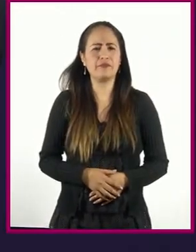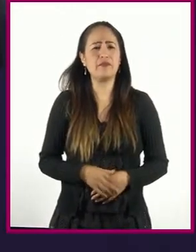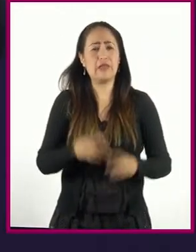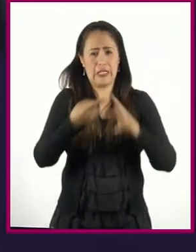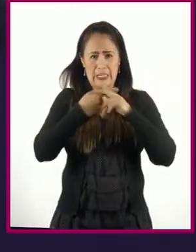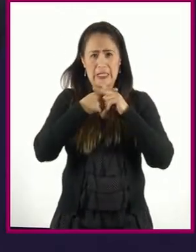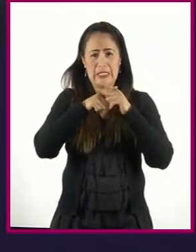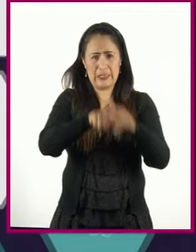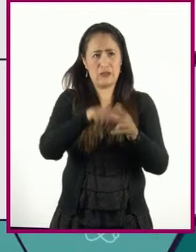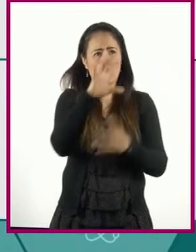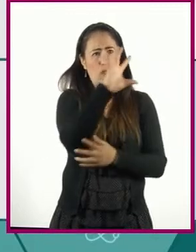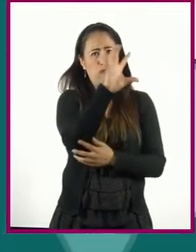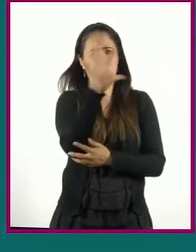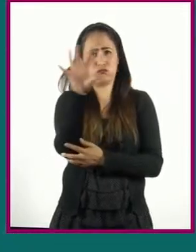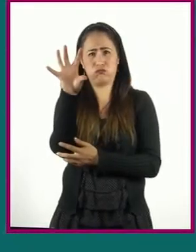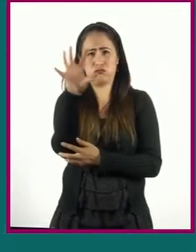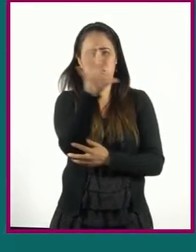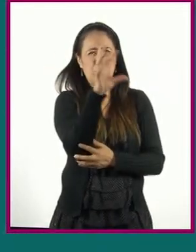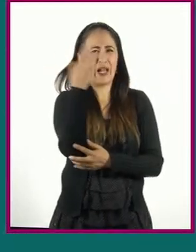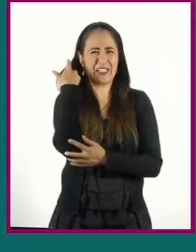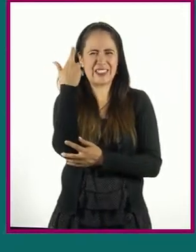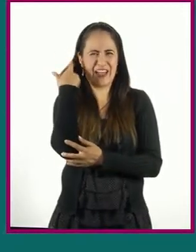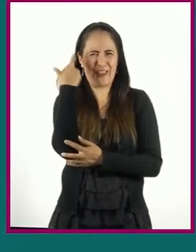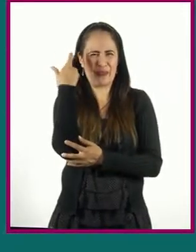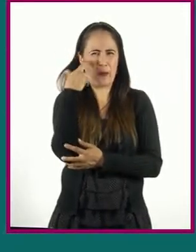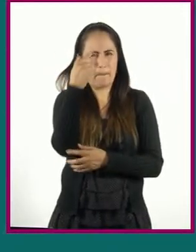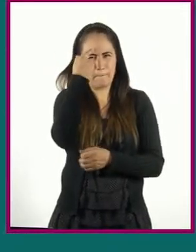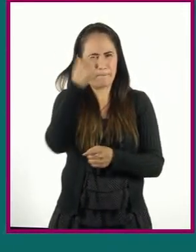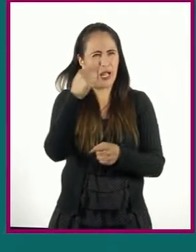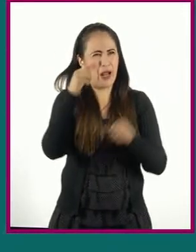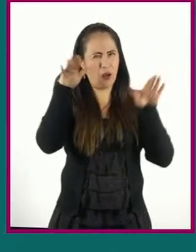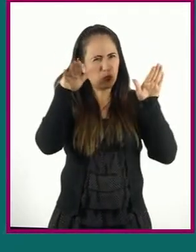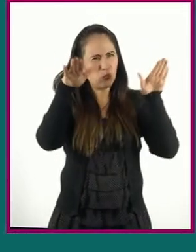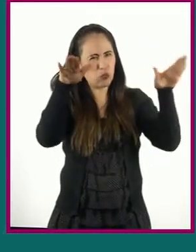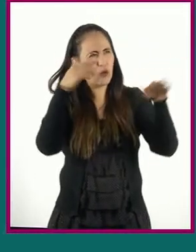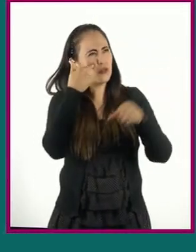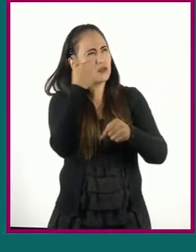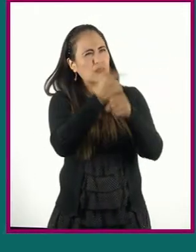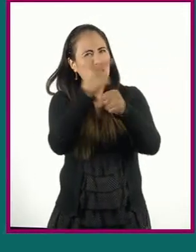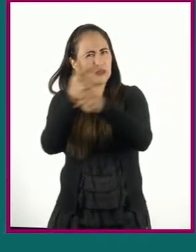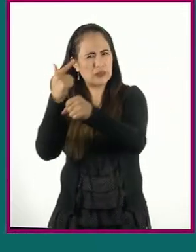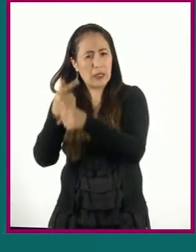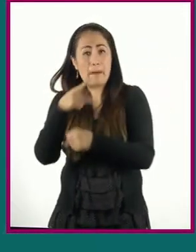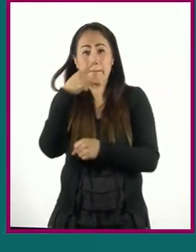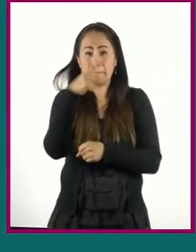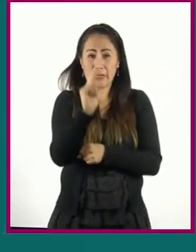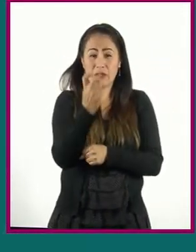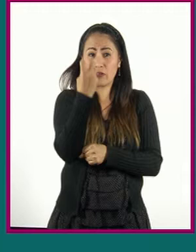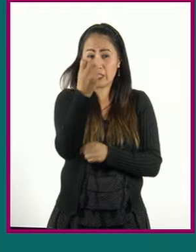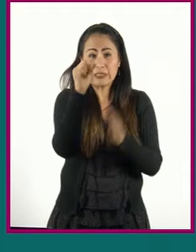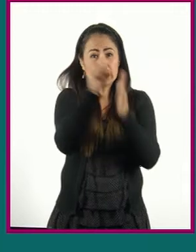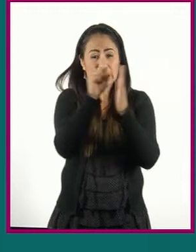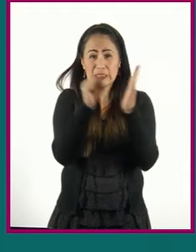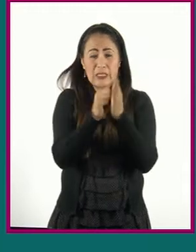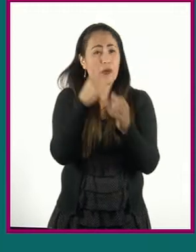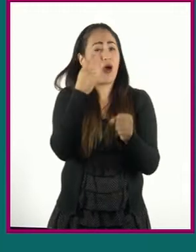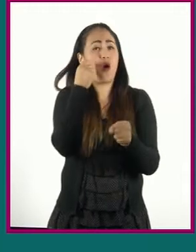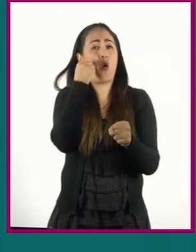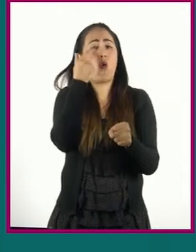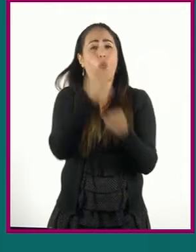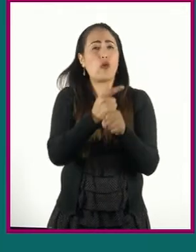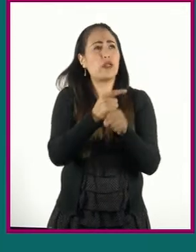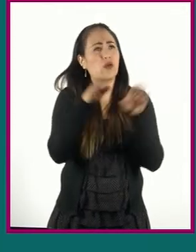de estaciones de radio para detectar aviones. Sin embargo, este sistema solo podía